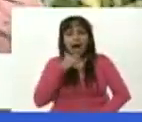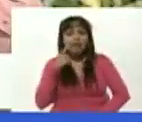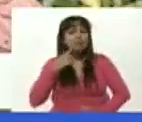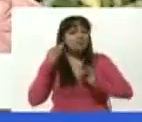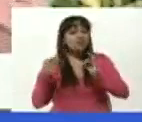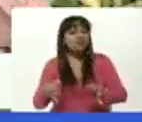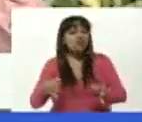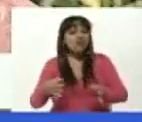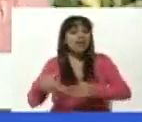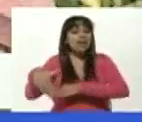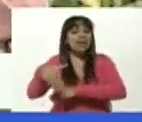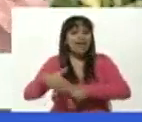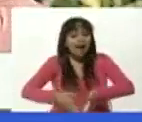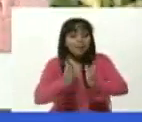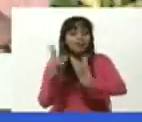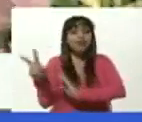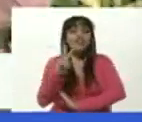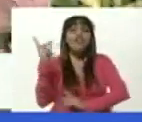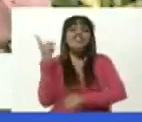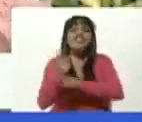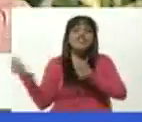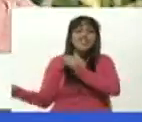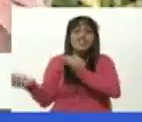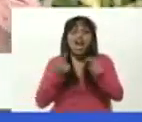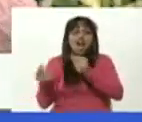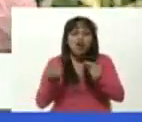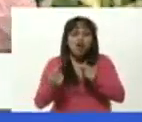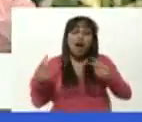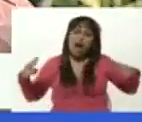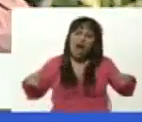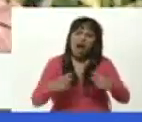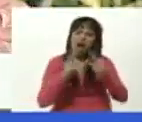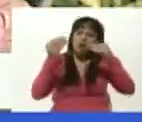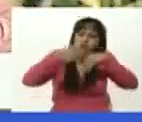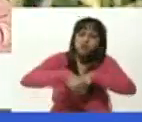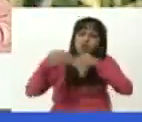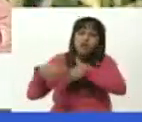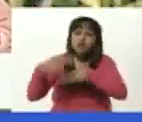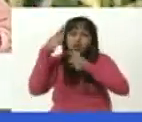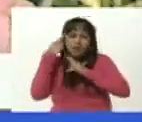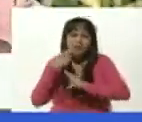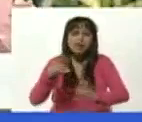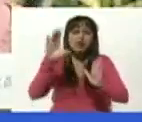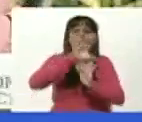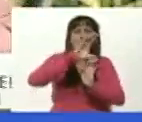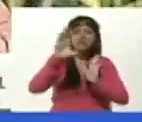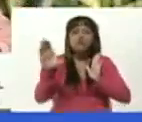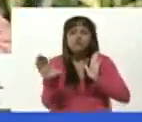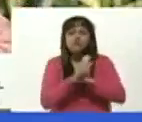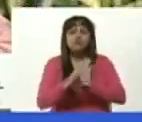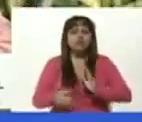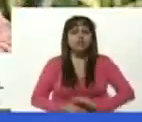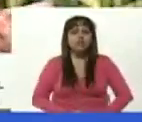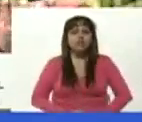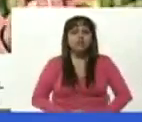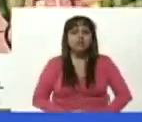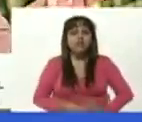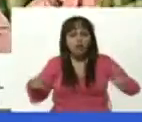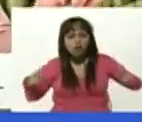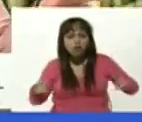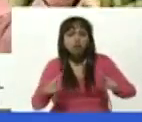que el camino de Venezuela tiene que ser el diálogo, el entendimiento, el respeto a la Constitución, la concordia,